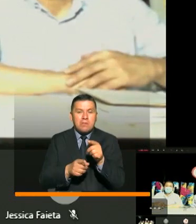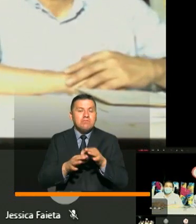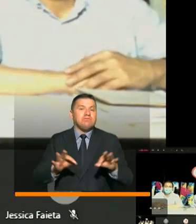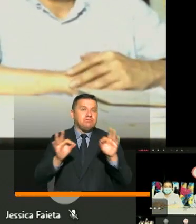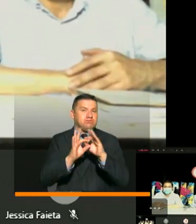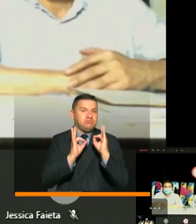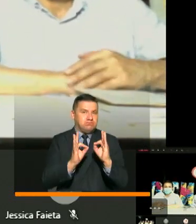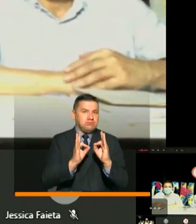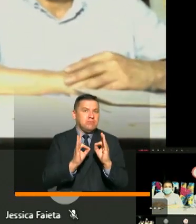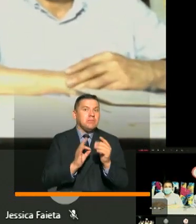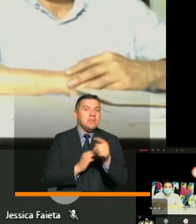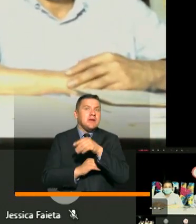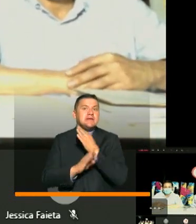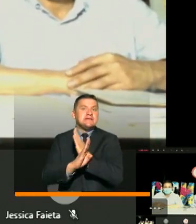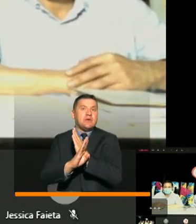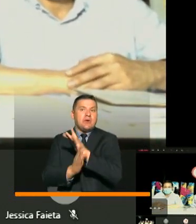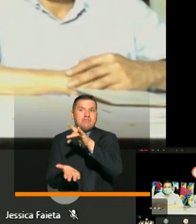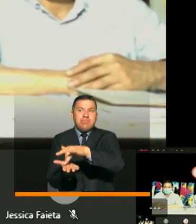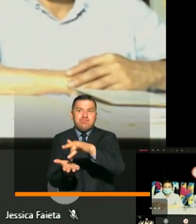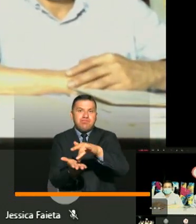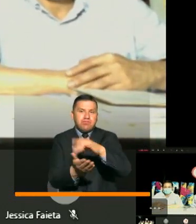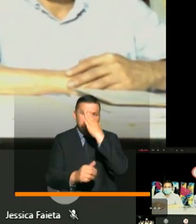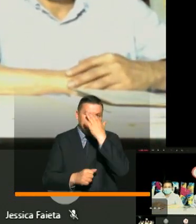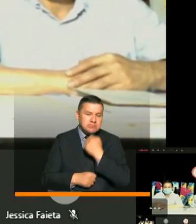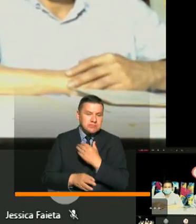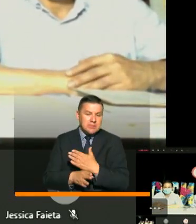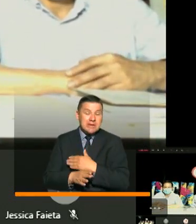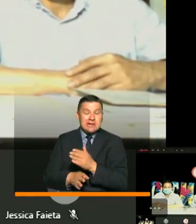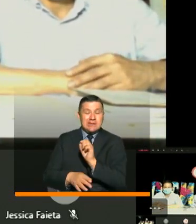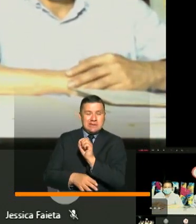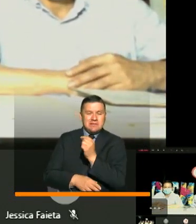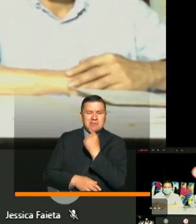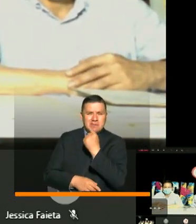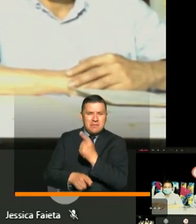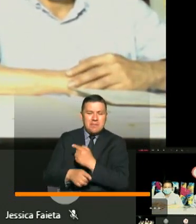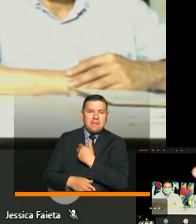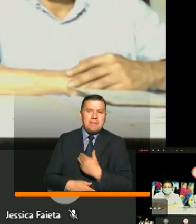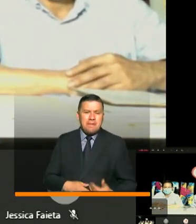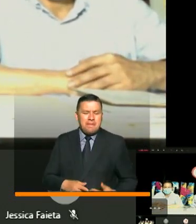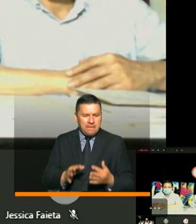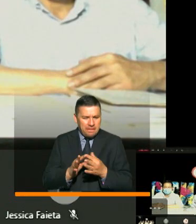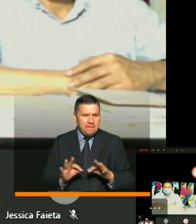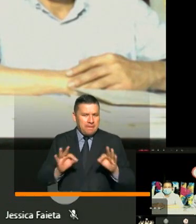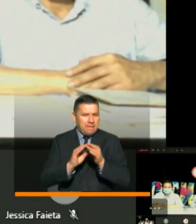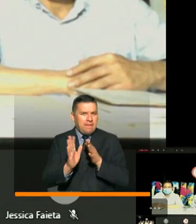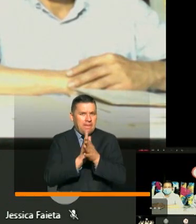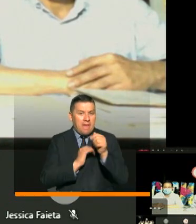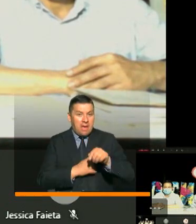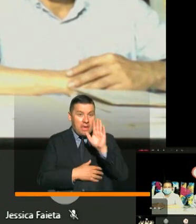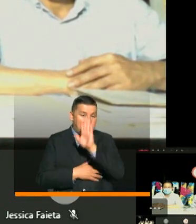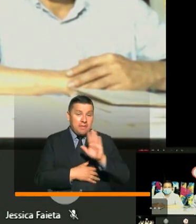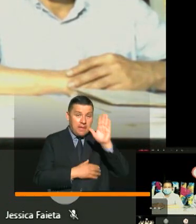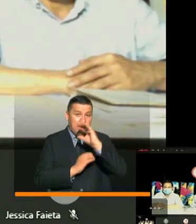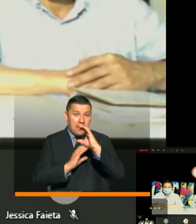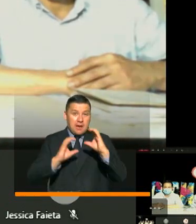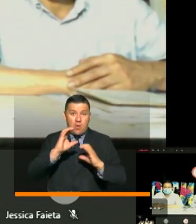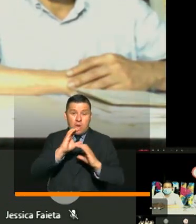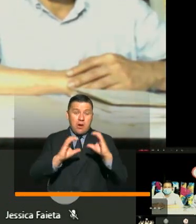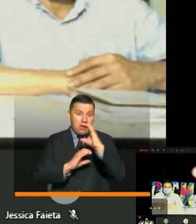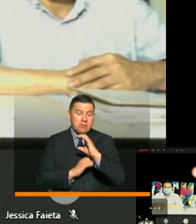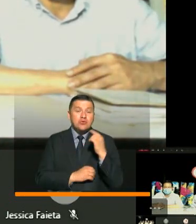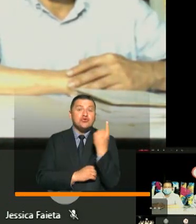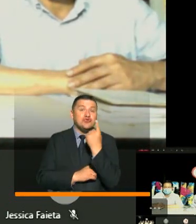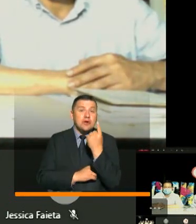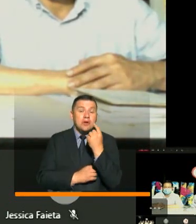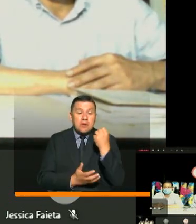parte garantizar las condiciones de seguridad. Pero antes de mencionar eso, presidente, como usted lo ha dicho, es importante mencionar que aquí en el Departamento del Cauca,